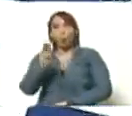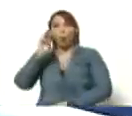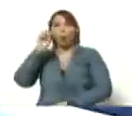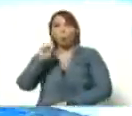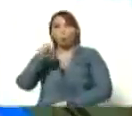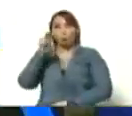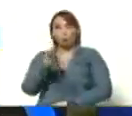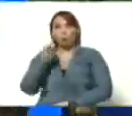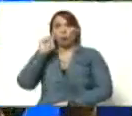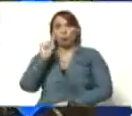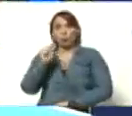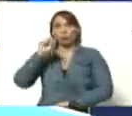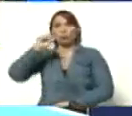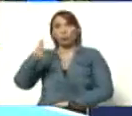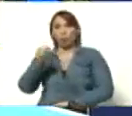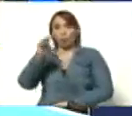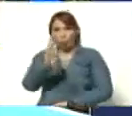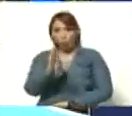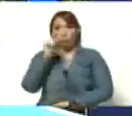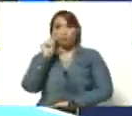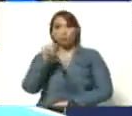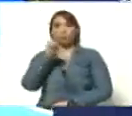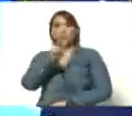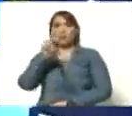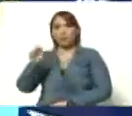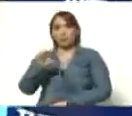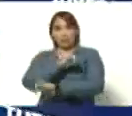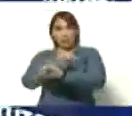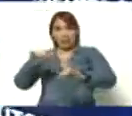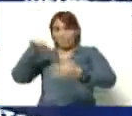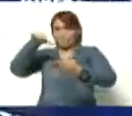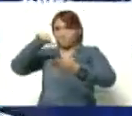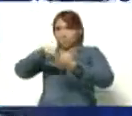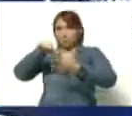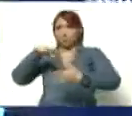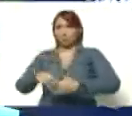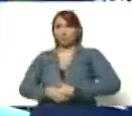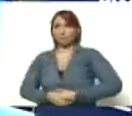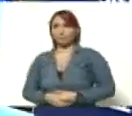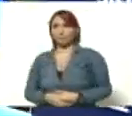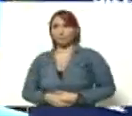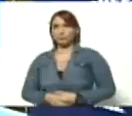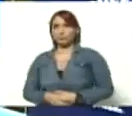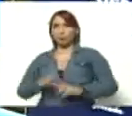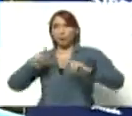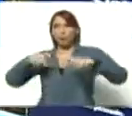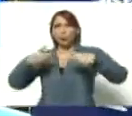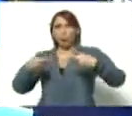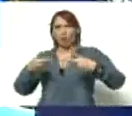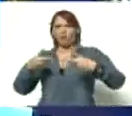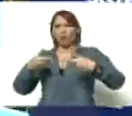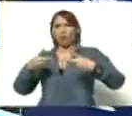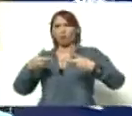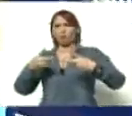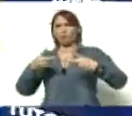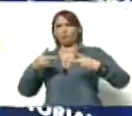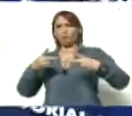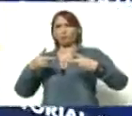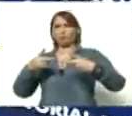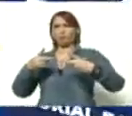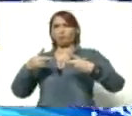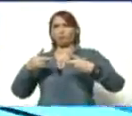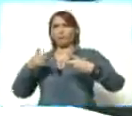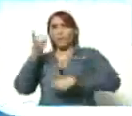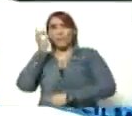www.oxus.gob.be. Una vez que ingresemos el link, le damos en el botón de aspirantes, lo que nos llevará a la página de